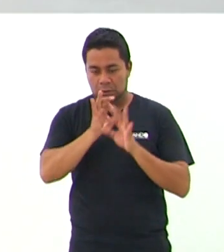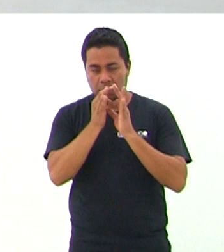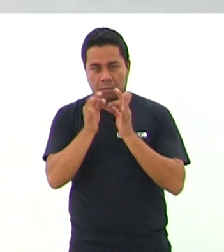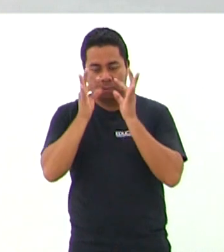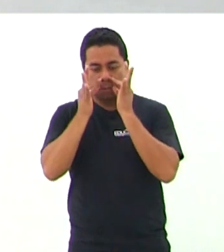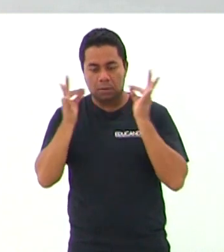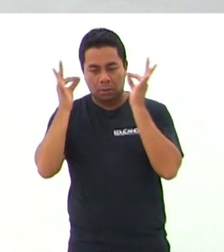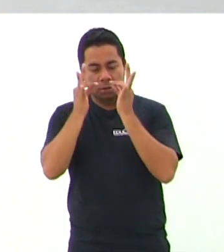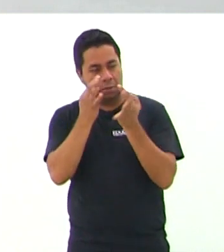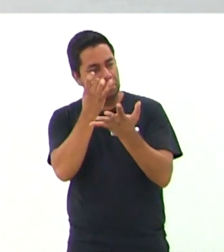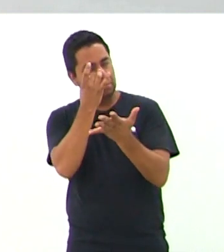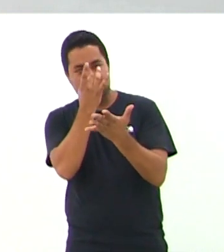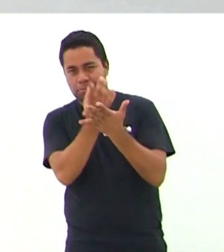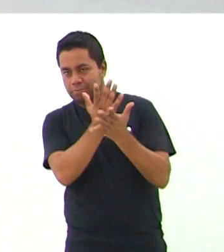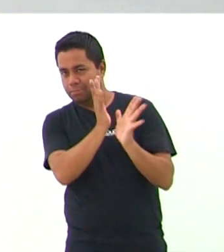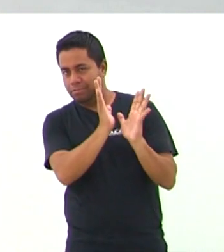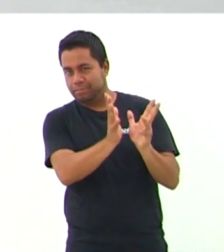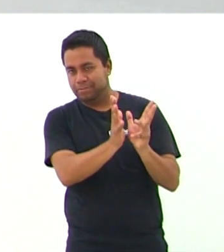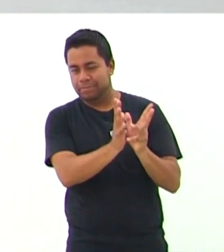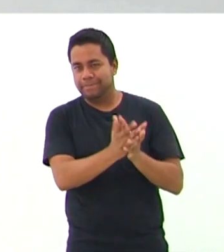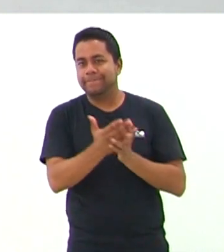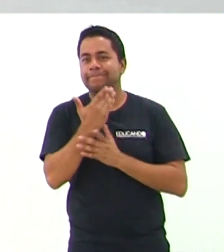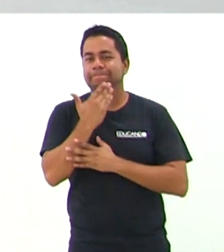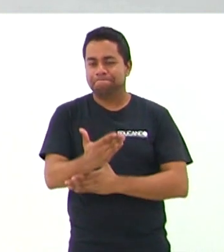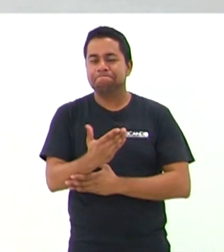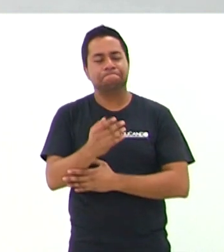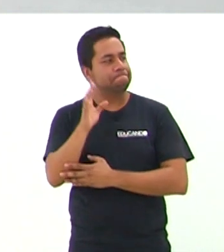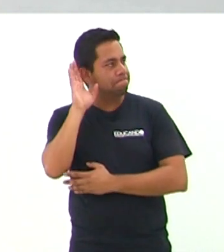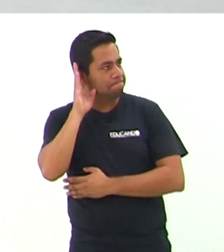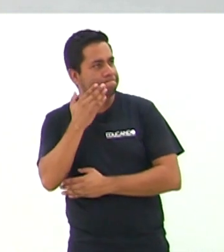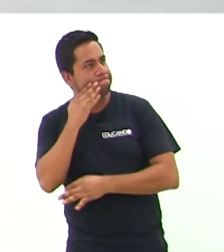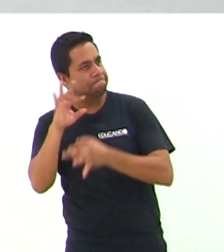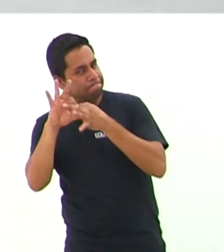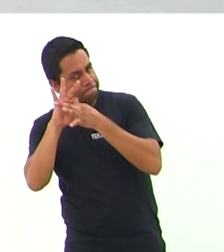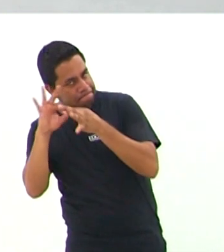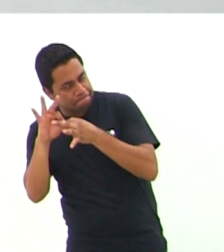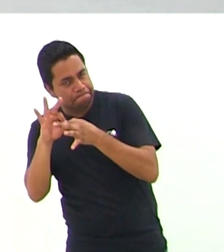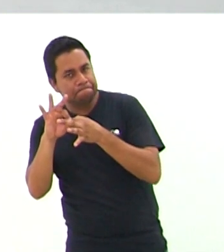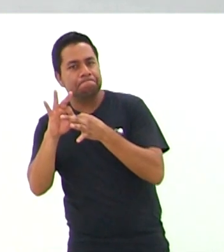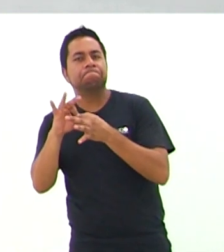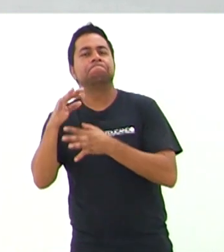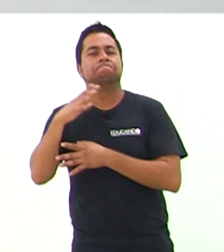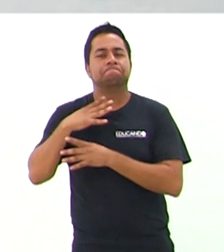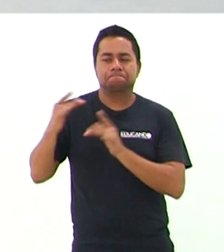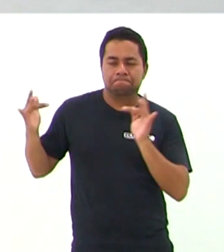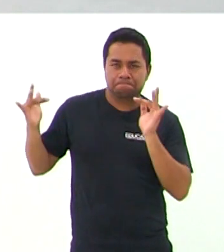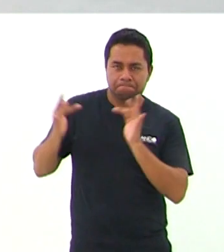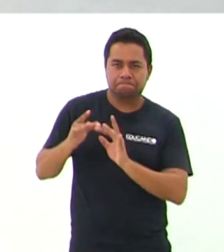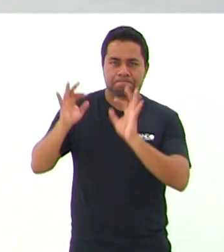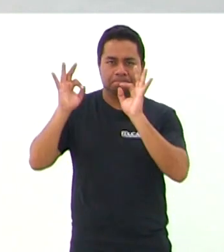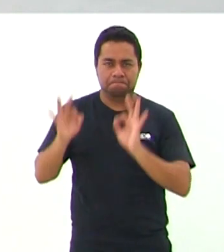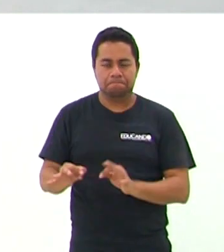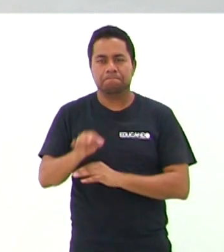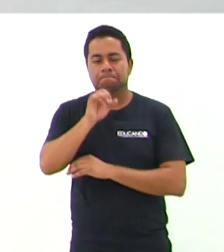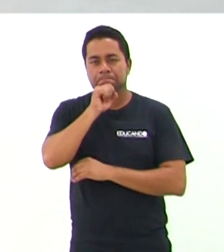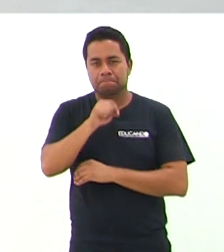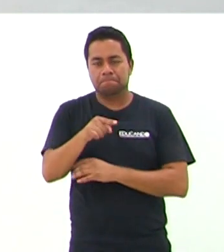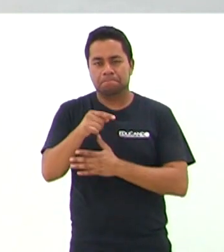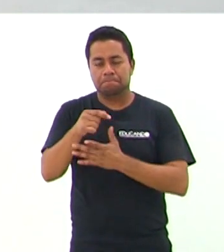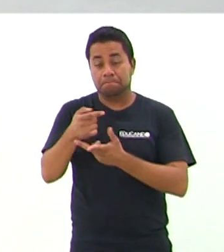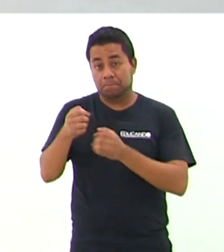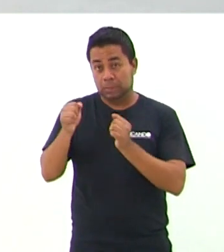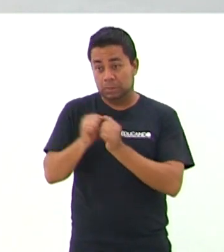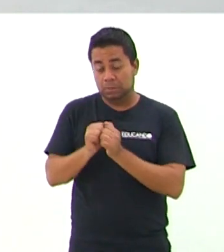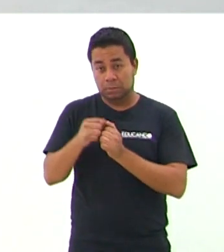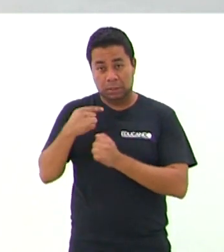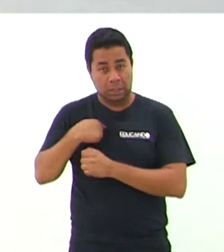muy particular. Muy bien, se escucha bien la oración, tiene hilación y también nos permite a los que